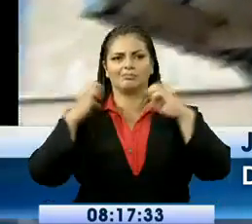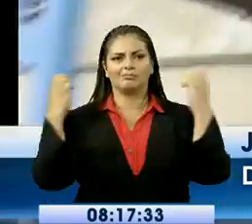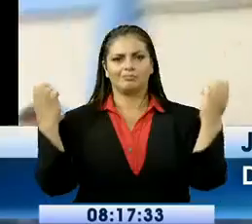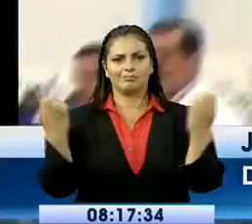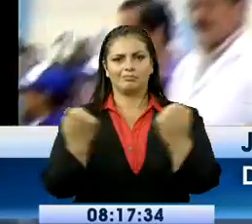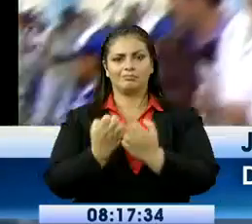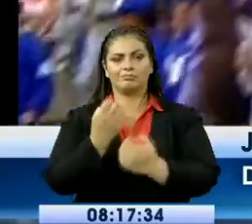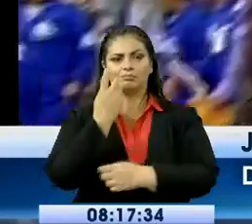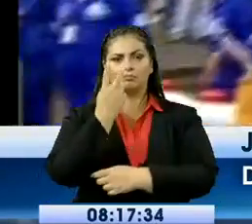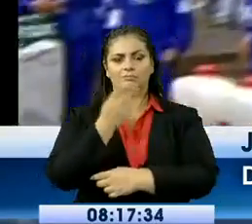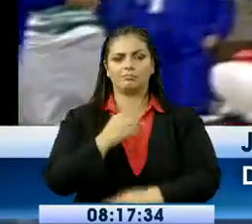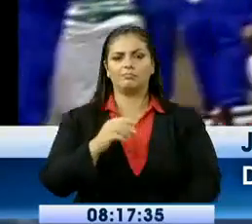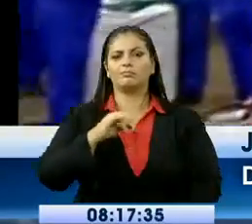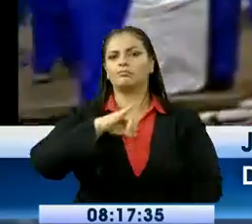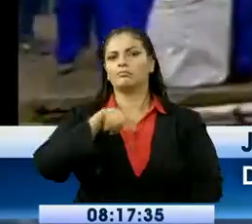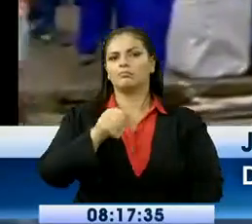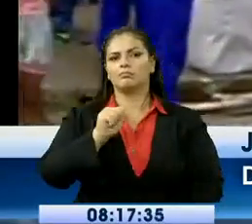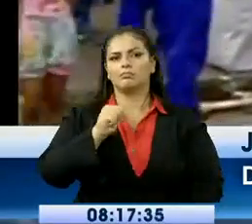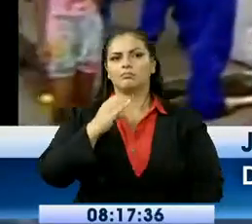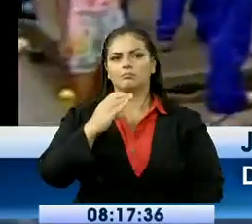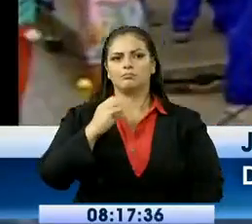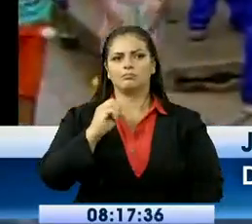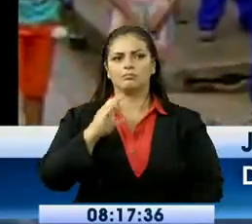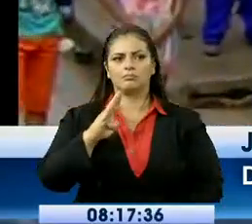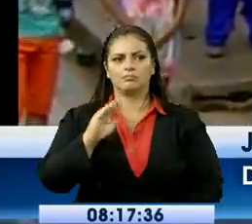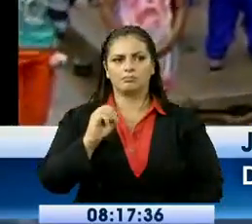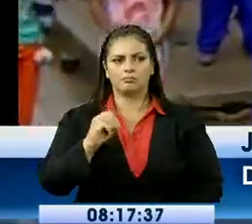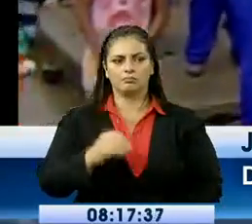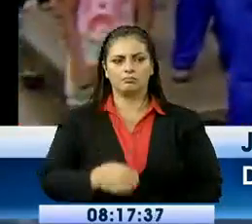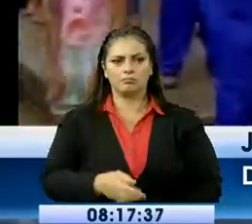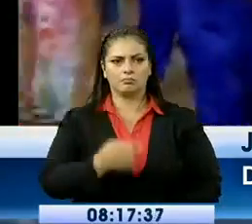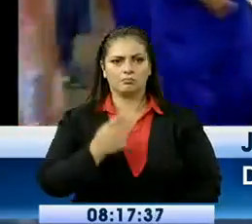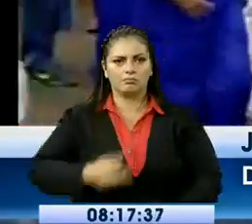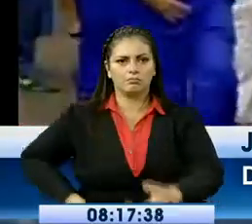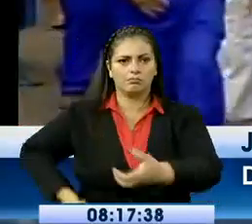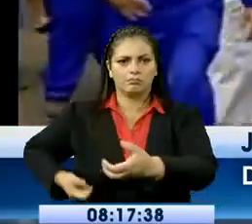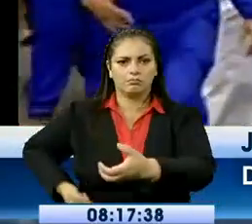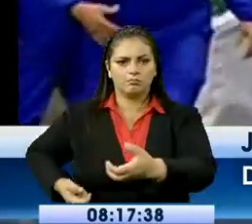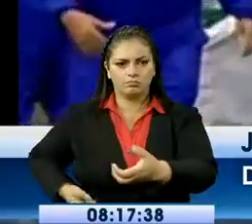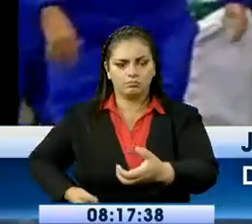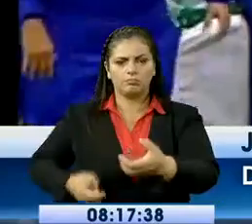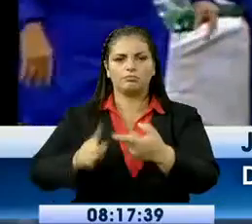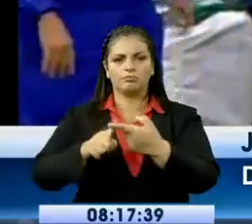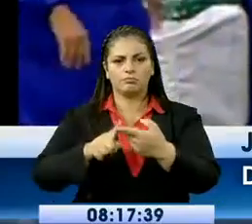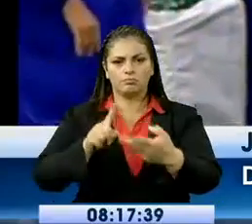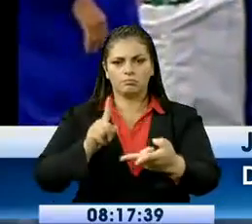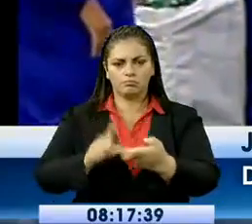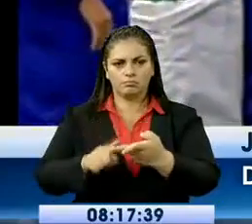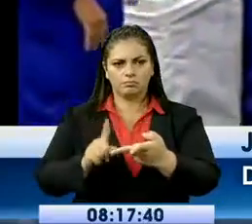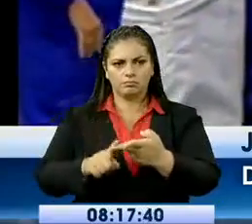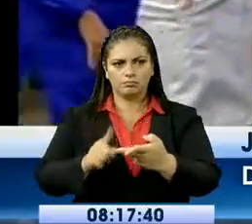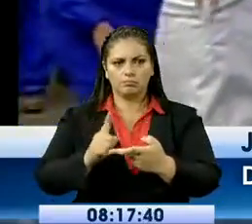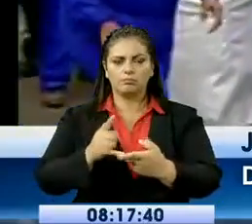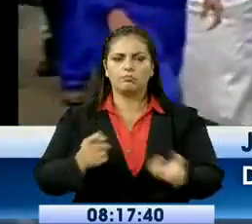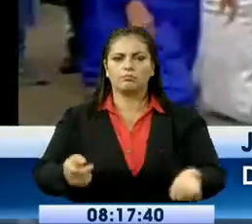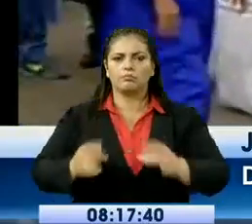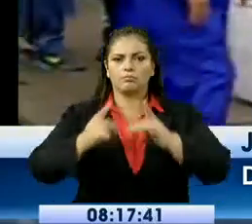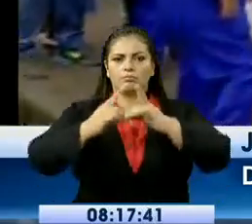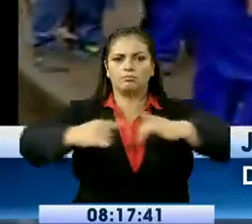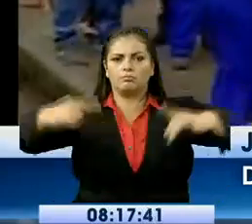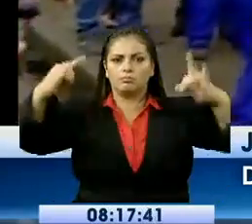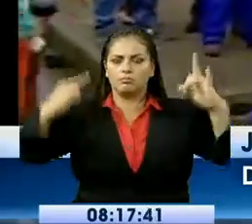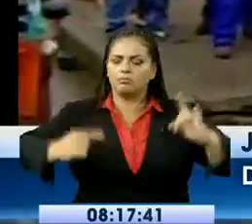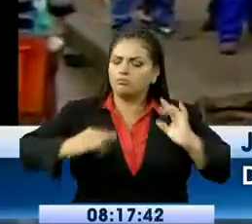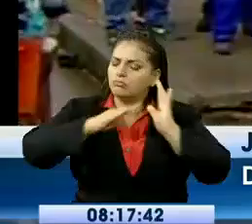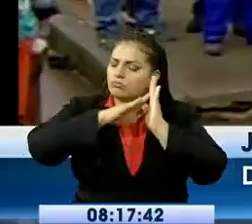aparte también se van a dar la entrega de toldos. Es por eso que, como podemos ver detrás de las personas que van a hacer la respectiva fumigación, hay gran cantidad de personas